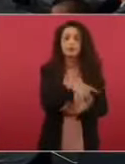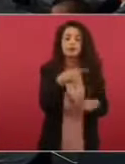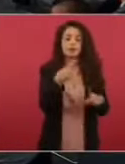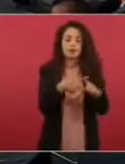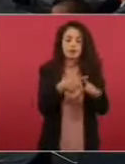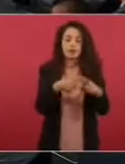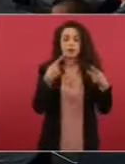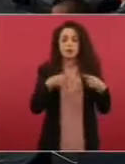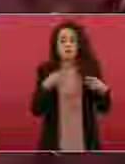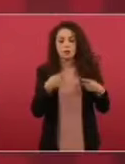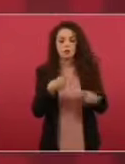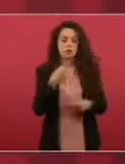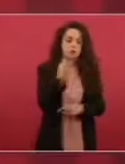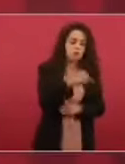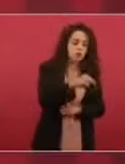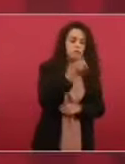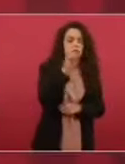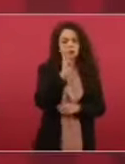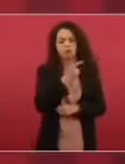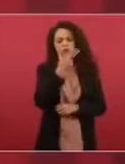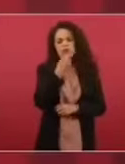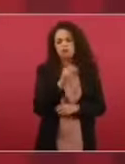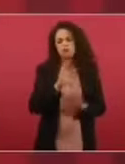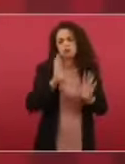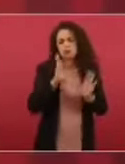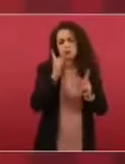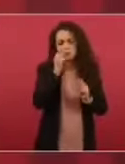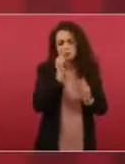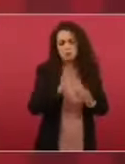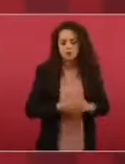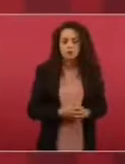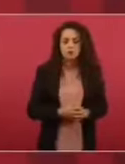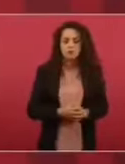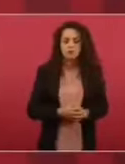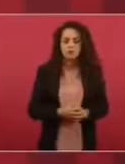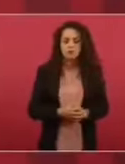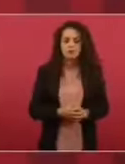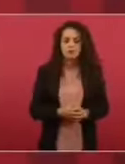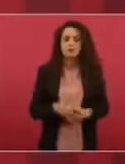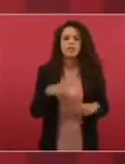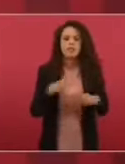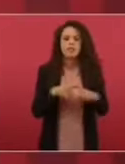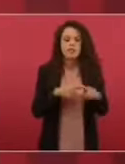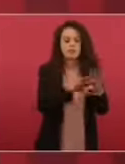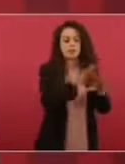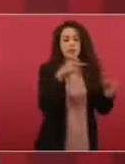fulano de tal hombre o mujer, fuese tal persona,